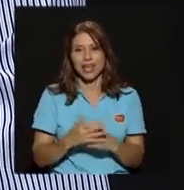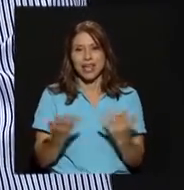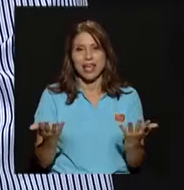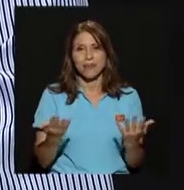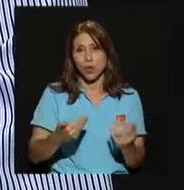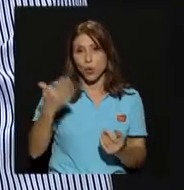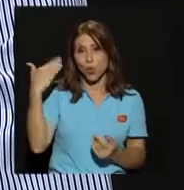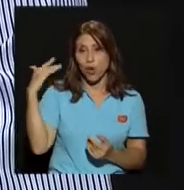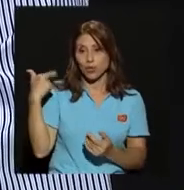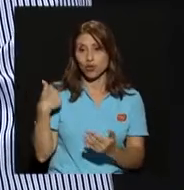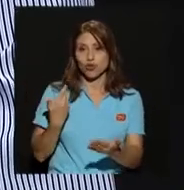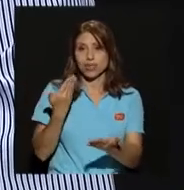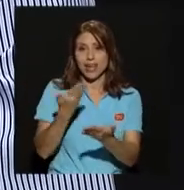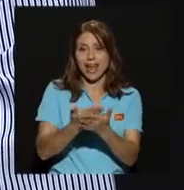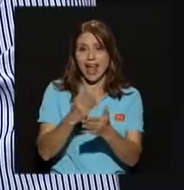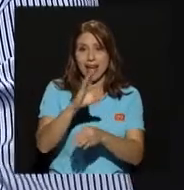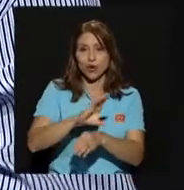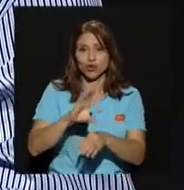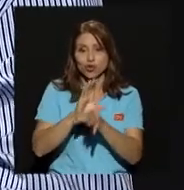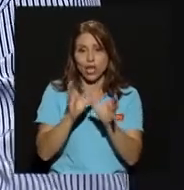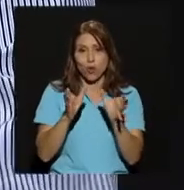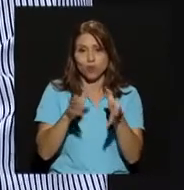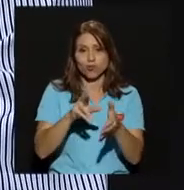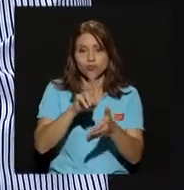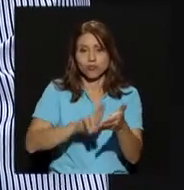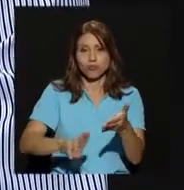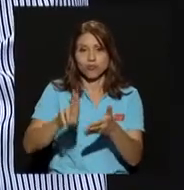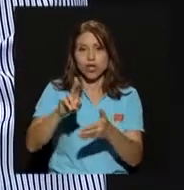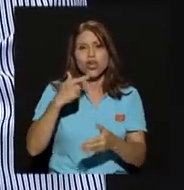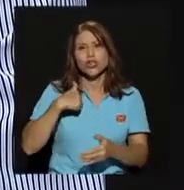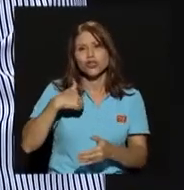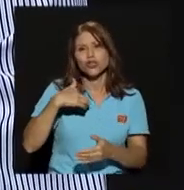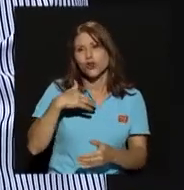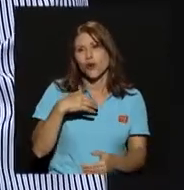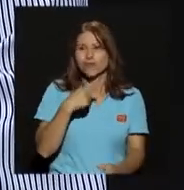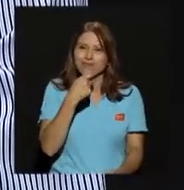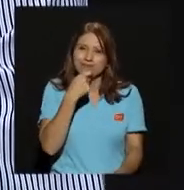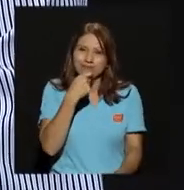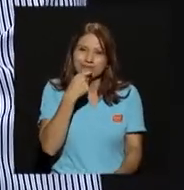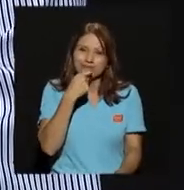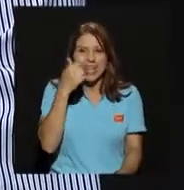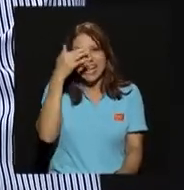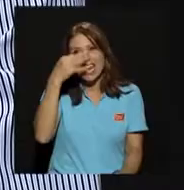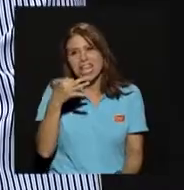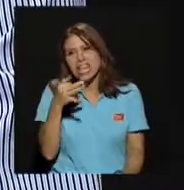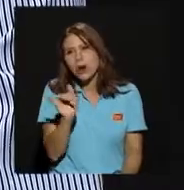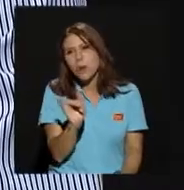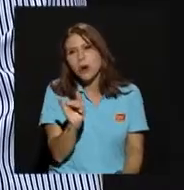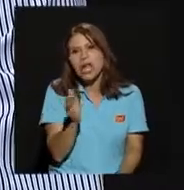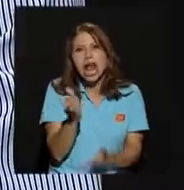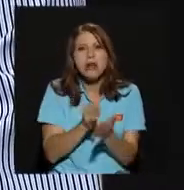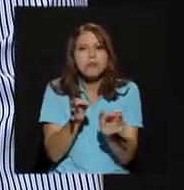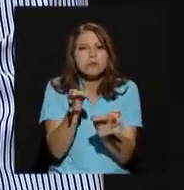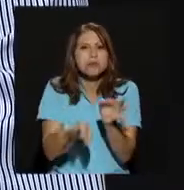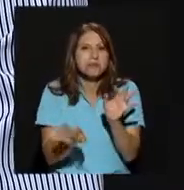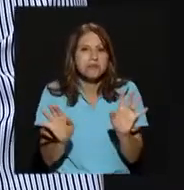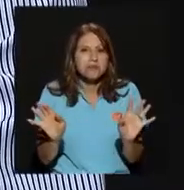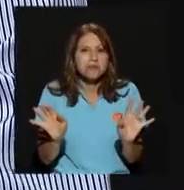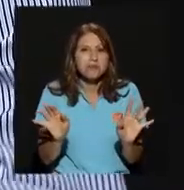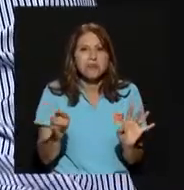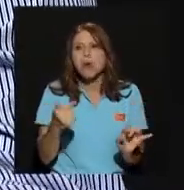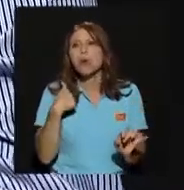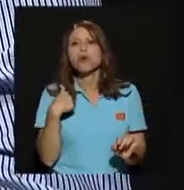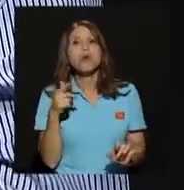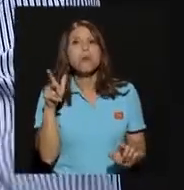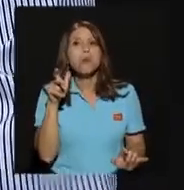Cuando yo llegué al Consejo, yo creí que tal vez de una forma un poco jocosa, contando que era una cuestión muy simple, uno levantaba la